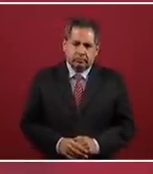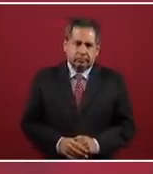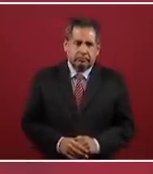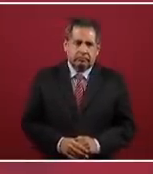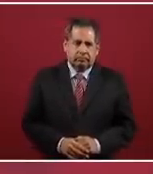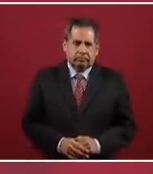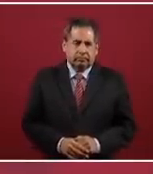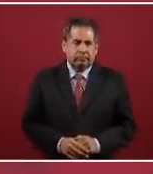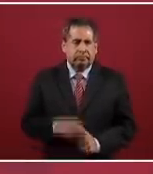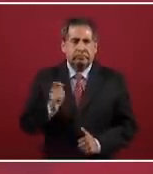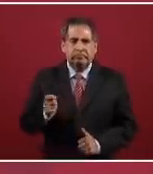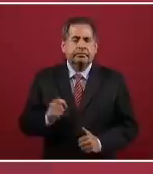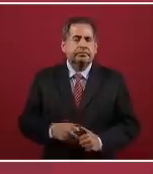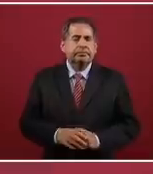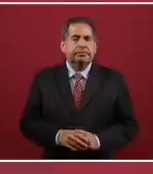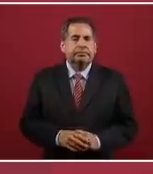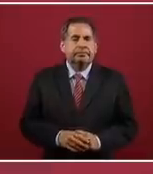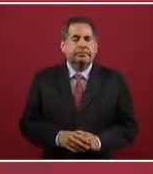El